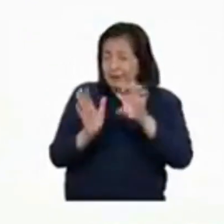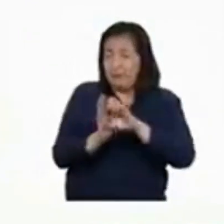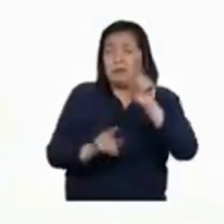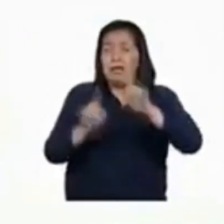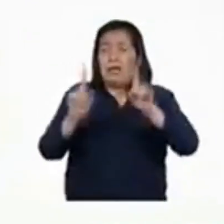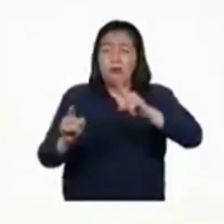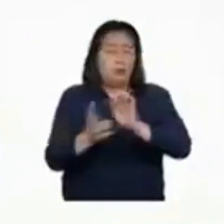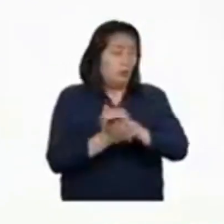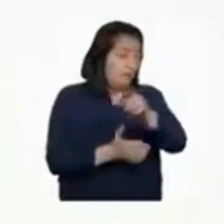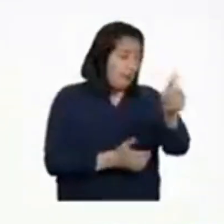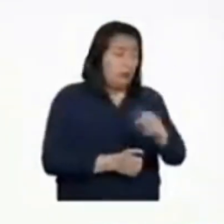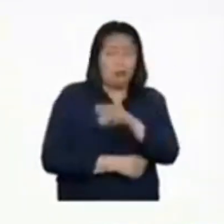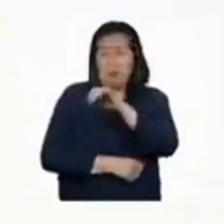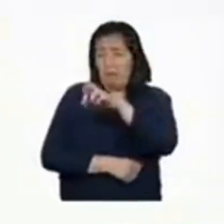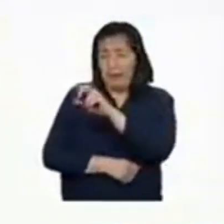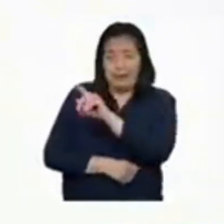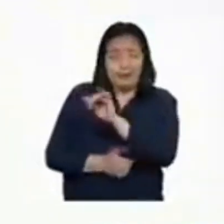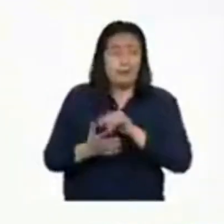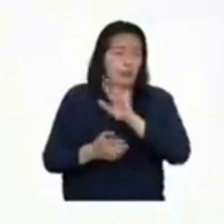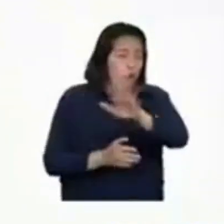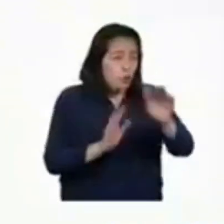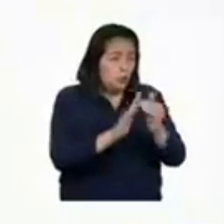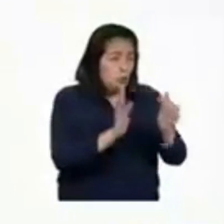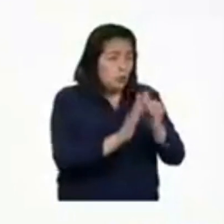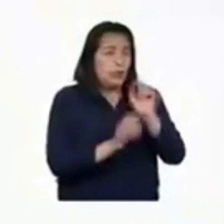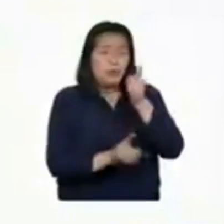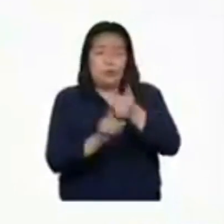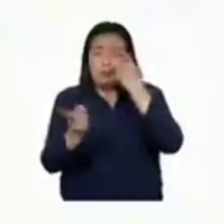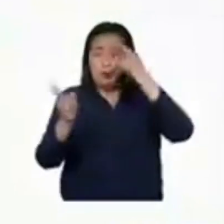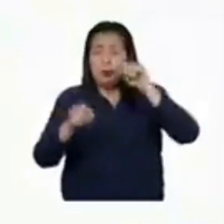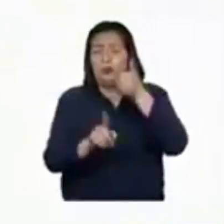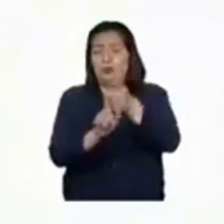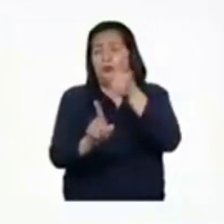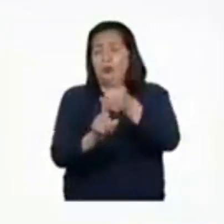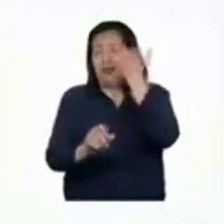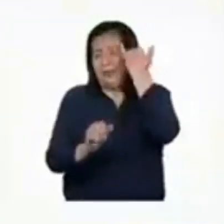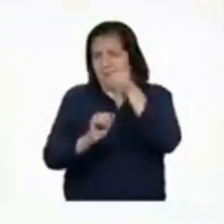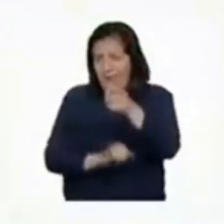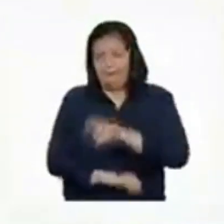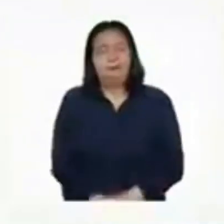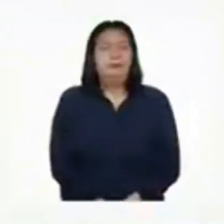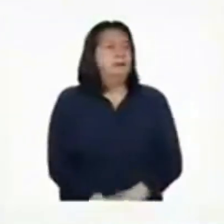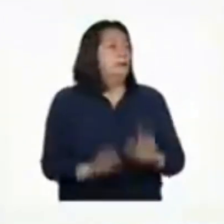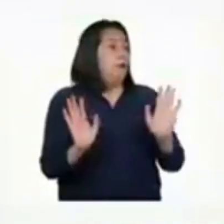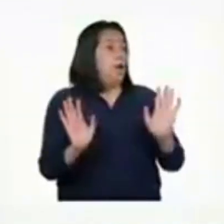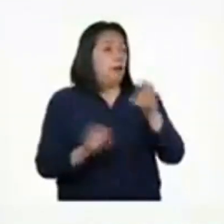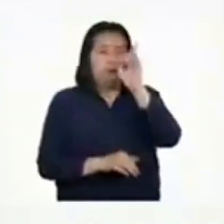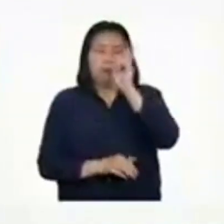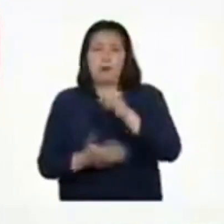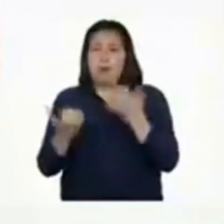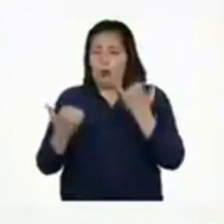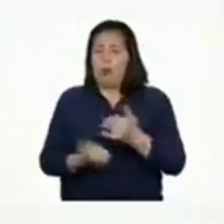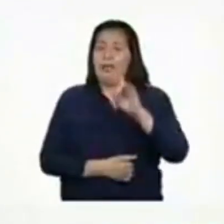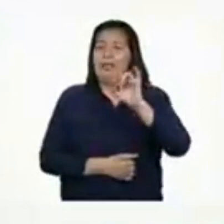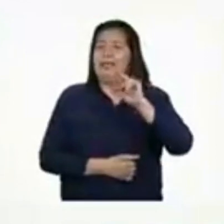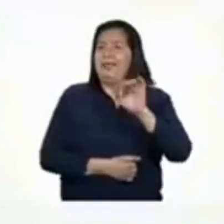algunos compañeros o de Patricia. Pero en casa ustedes trabajarán de acuerdo con sus propias ideas. Por cierto, profesor, hoy